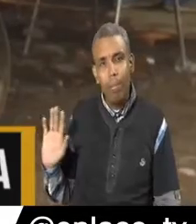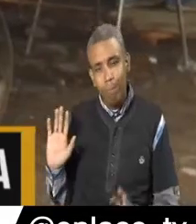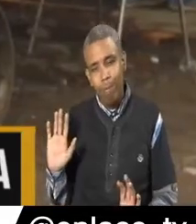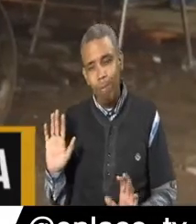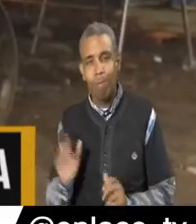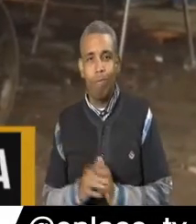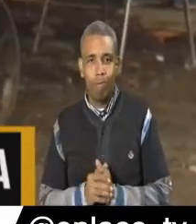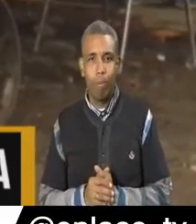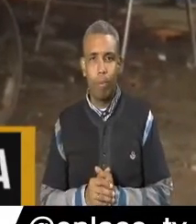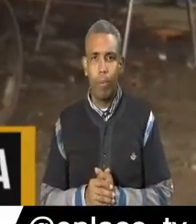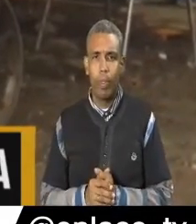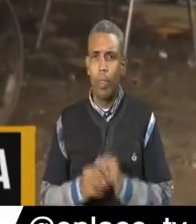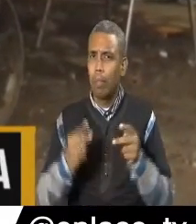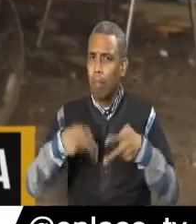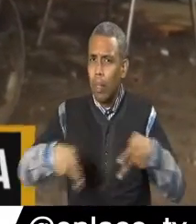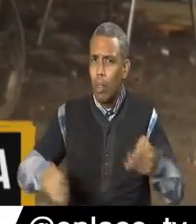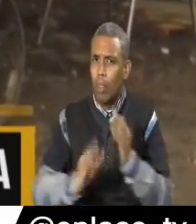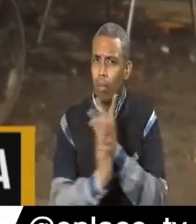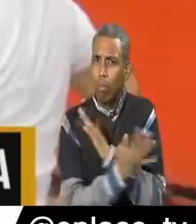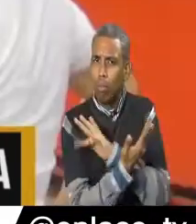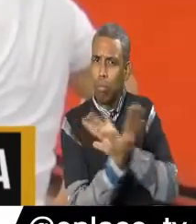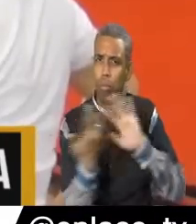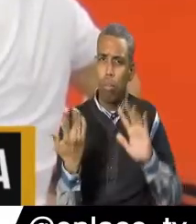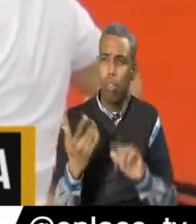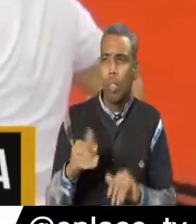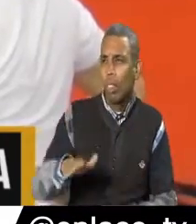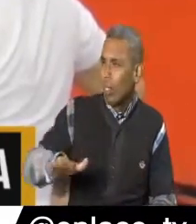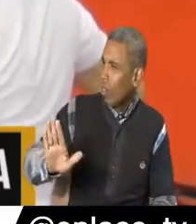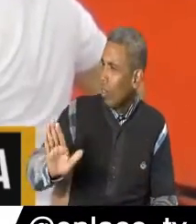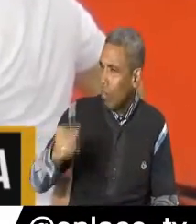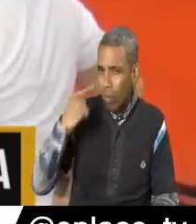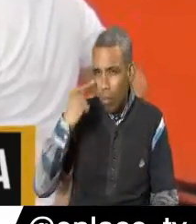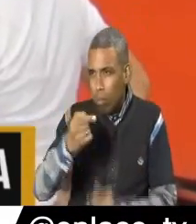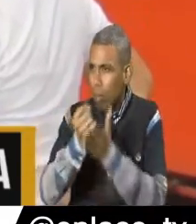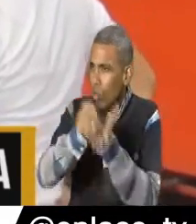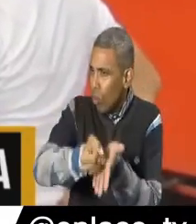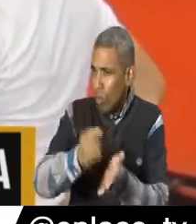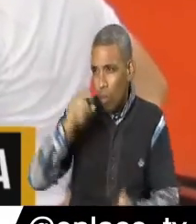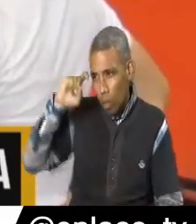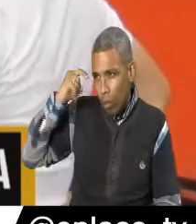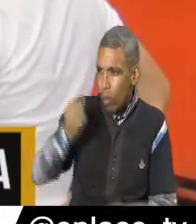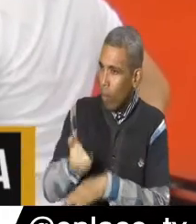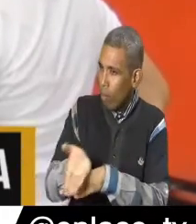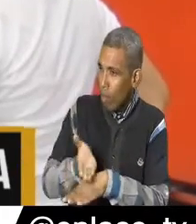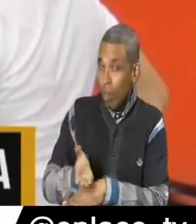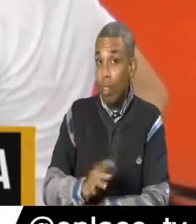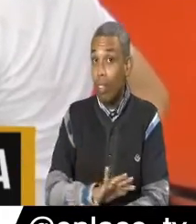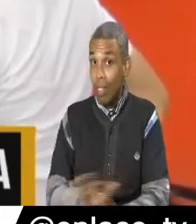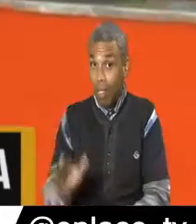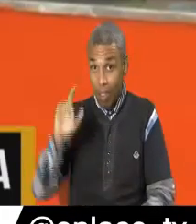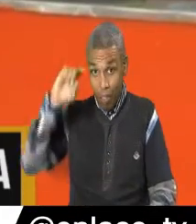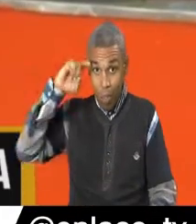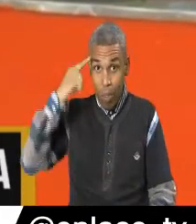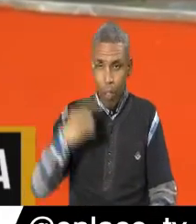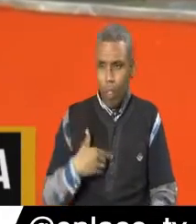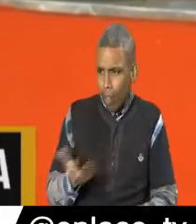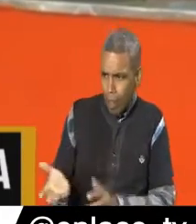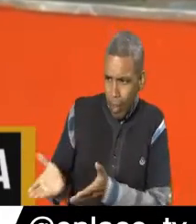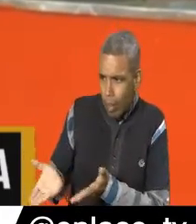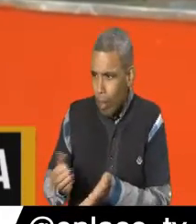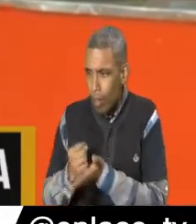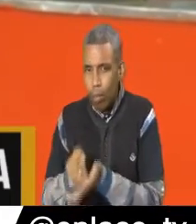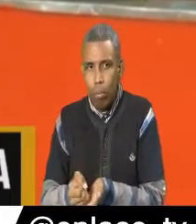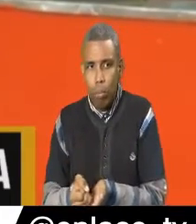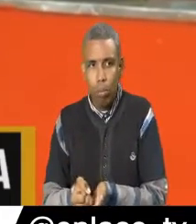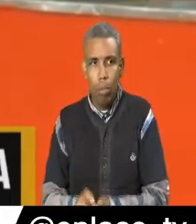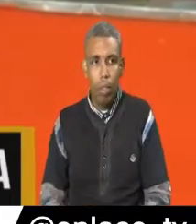están ubicados en este sector pidieron a las autoridades de salud la intervención para este hombre que requería atención médica. En estos momentos él se encuentra en